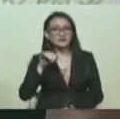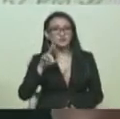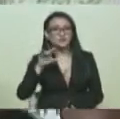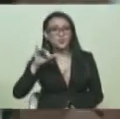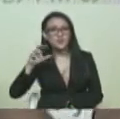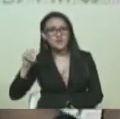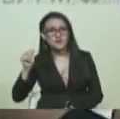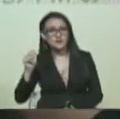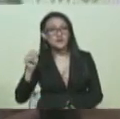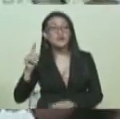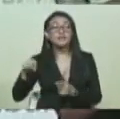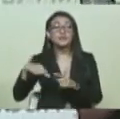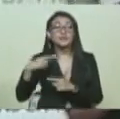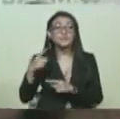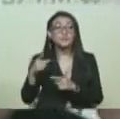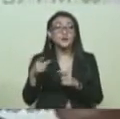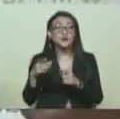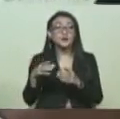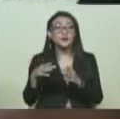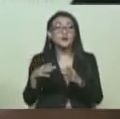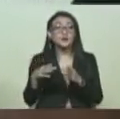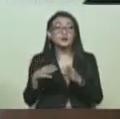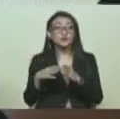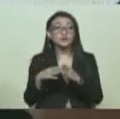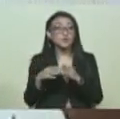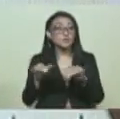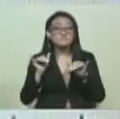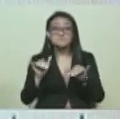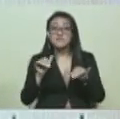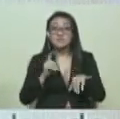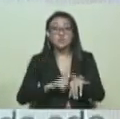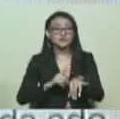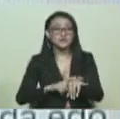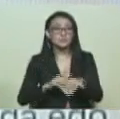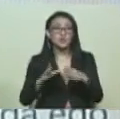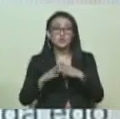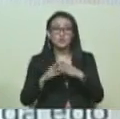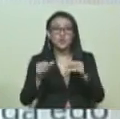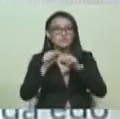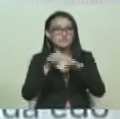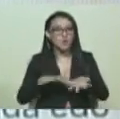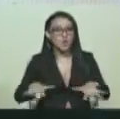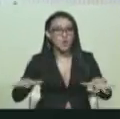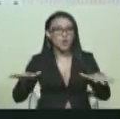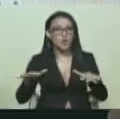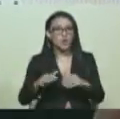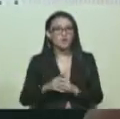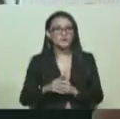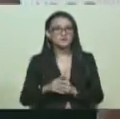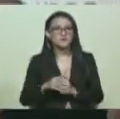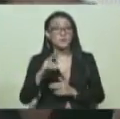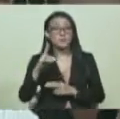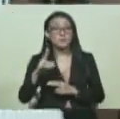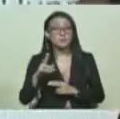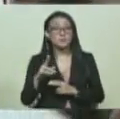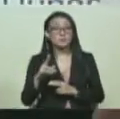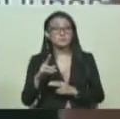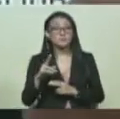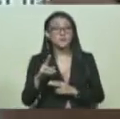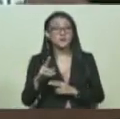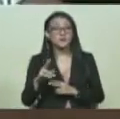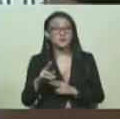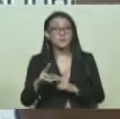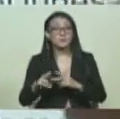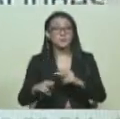y POS, todos el día y al mismo tiempo. Puerto Ordaz, todos el mismo